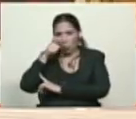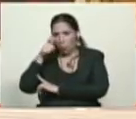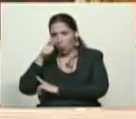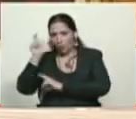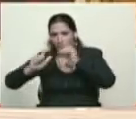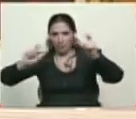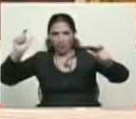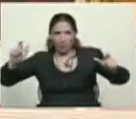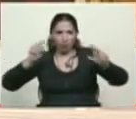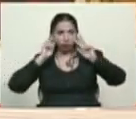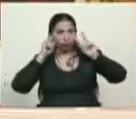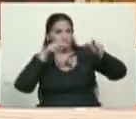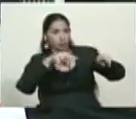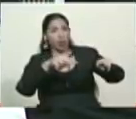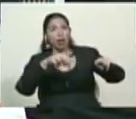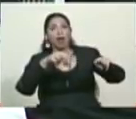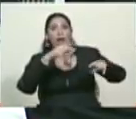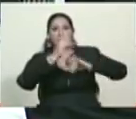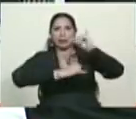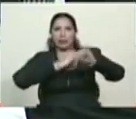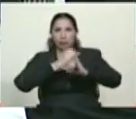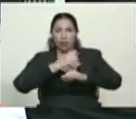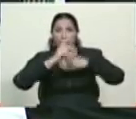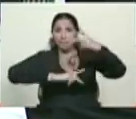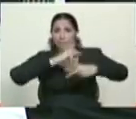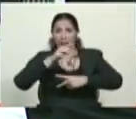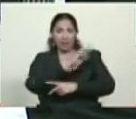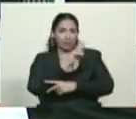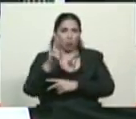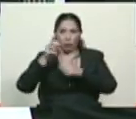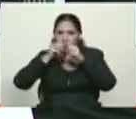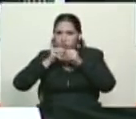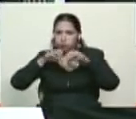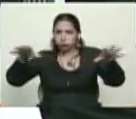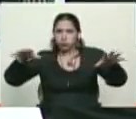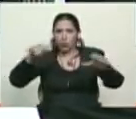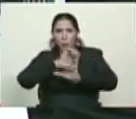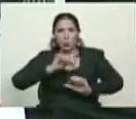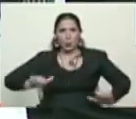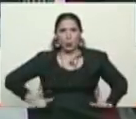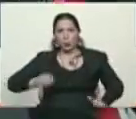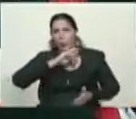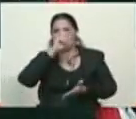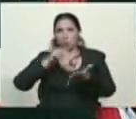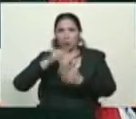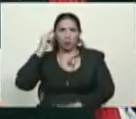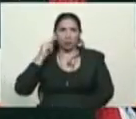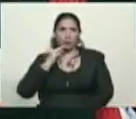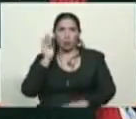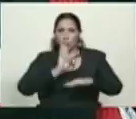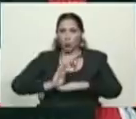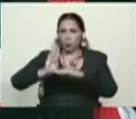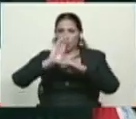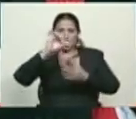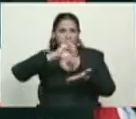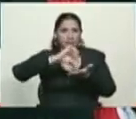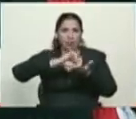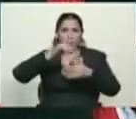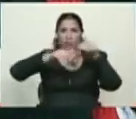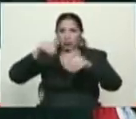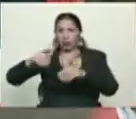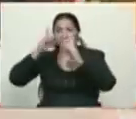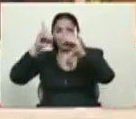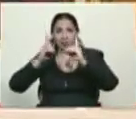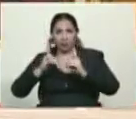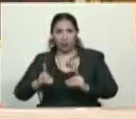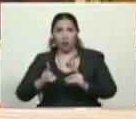observadores nacionales y el Plan República desplegado hasta el último soldado de la Fuerza Armada, cuidando los centros electorales, decidió